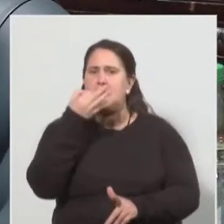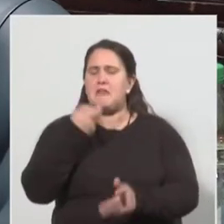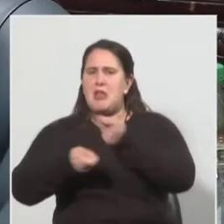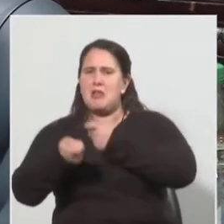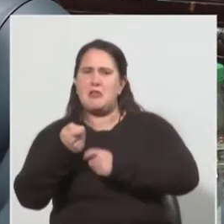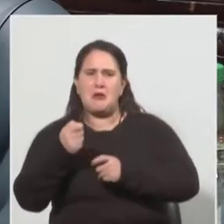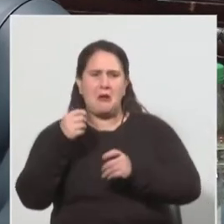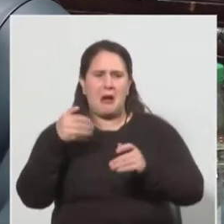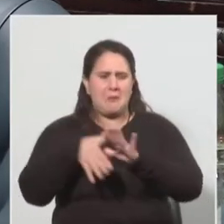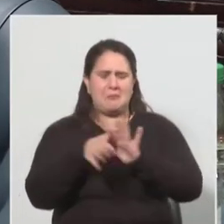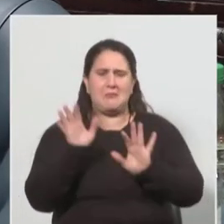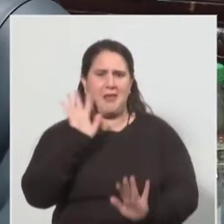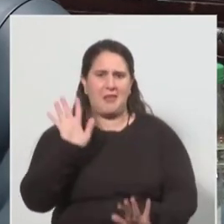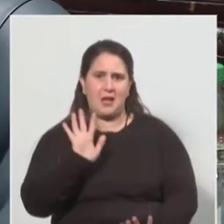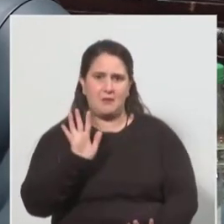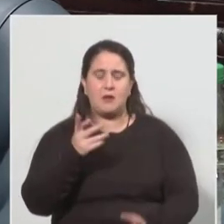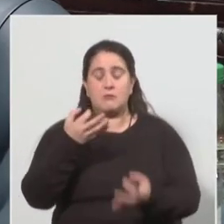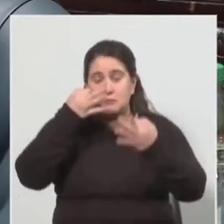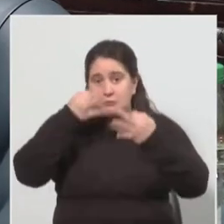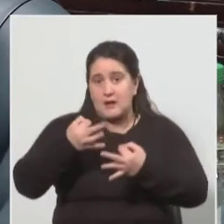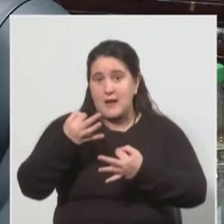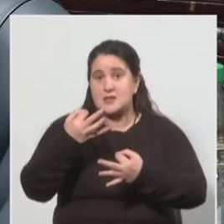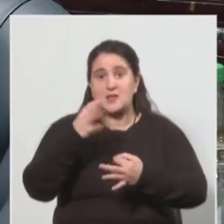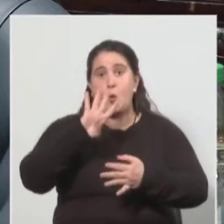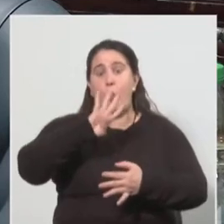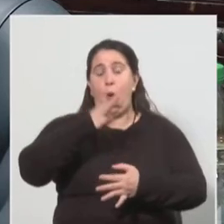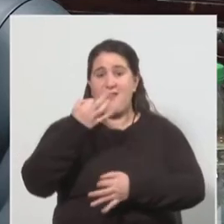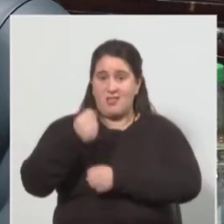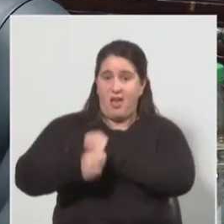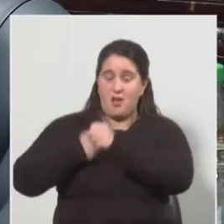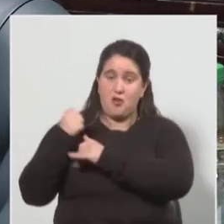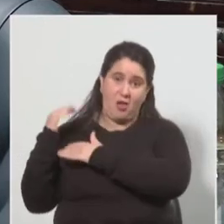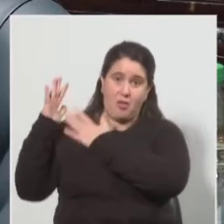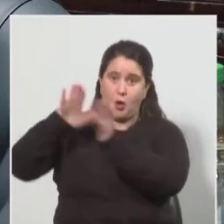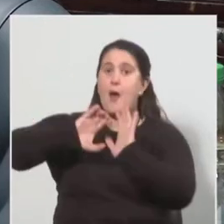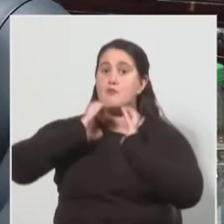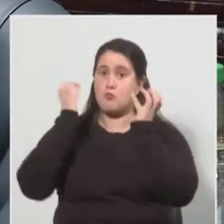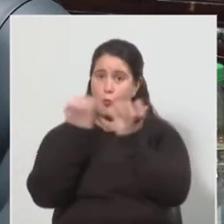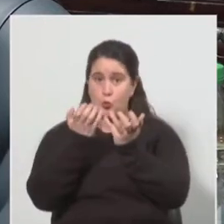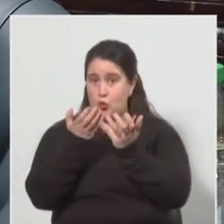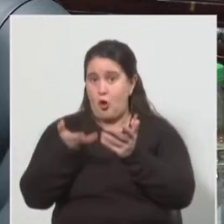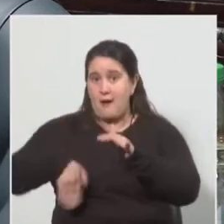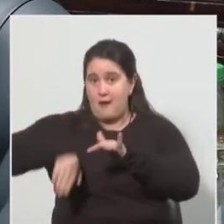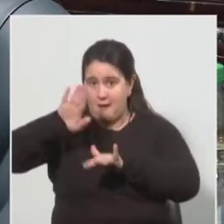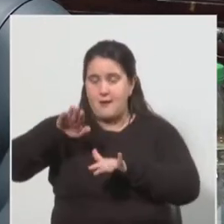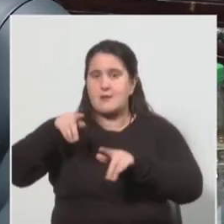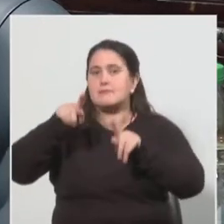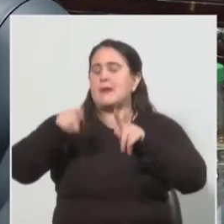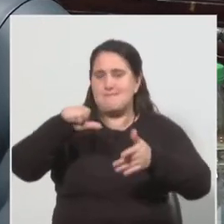del crimen organizado en las últimas 4 décadas en el mundo y en particular en América